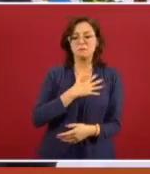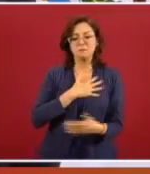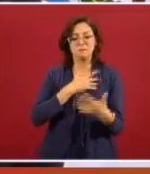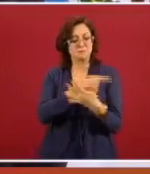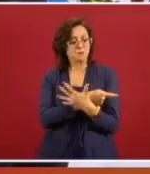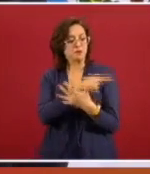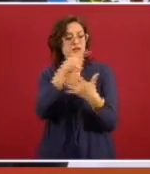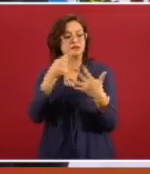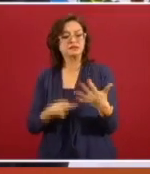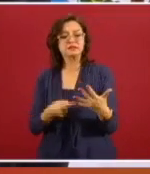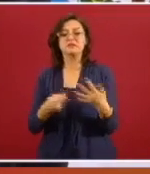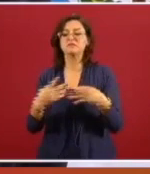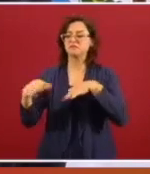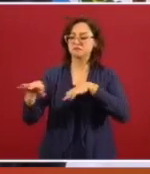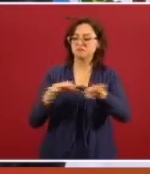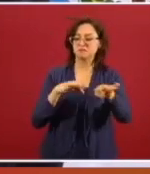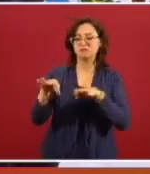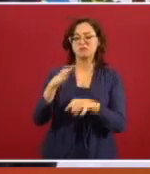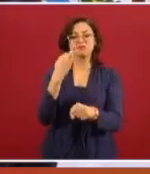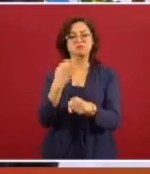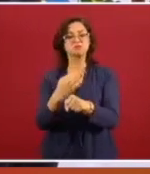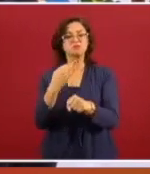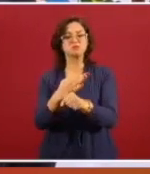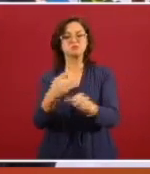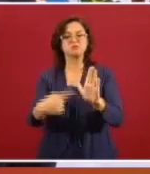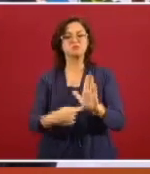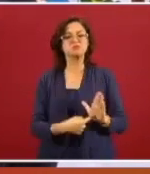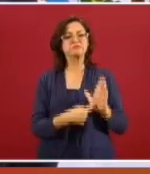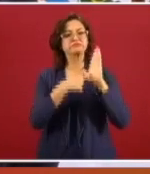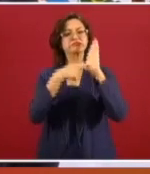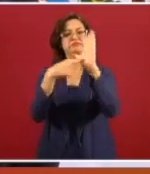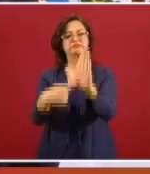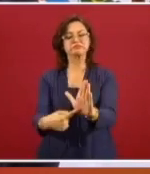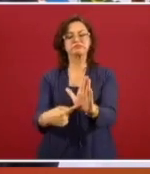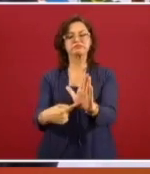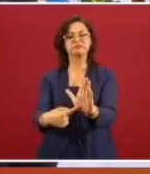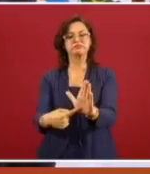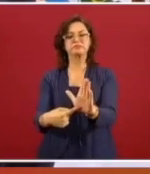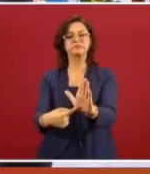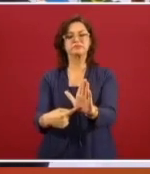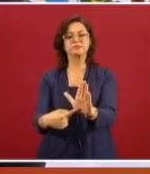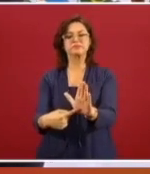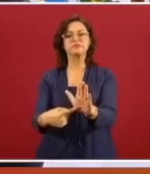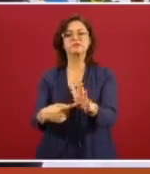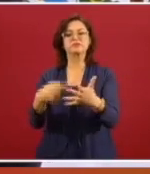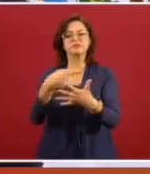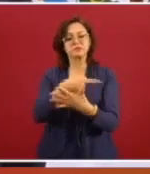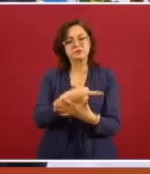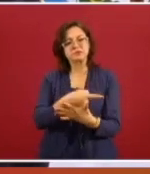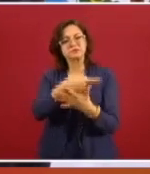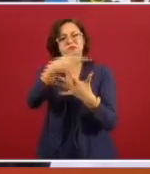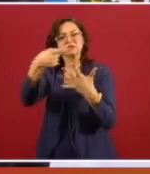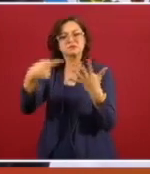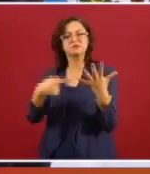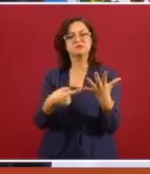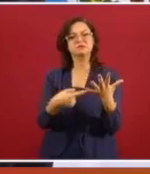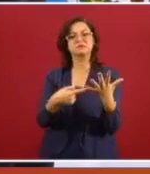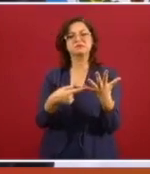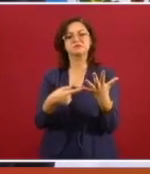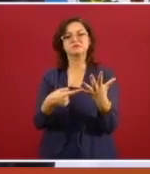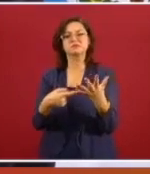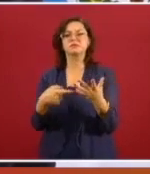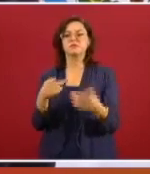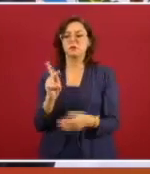ustedes se inscribe básicamente en los postulados del